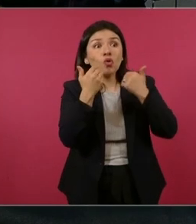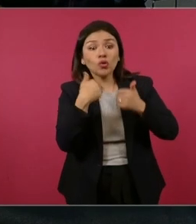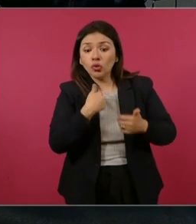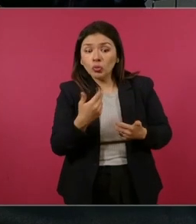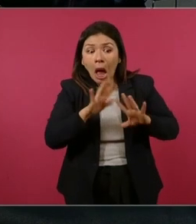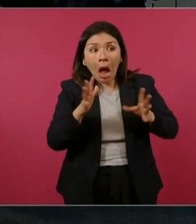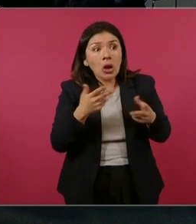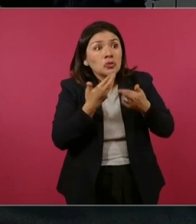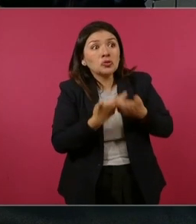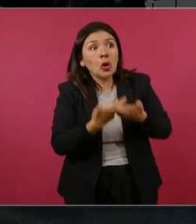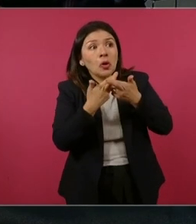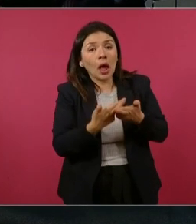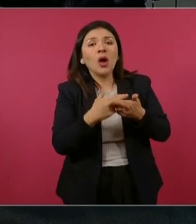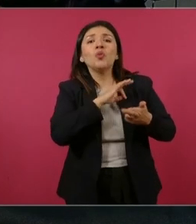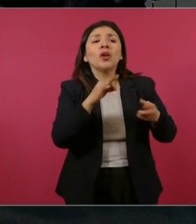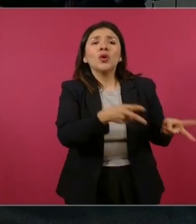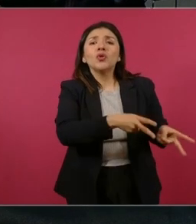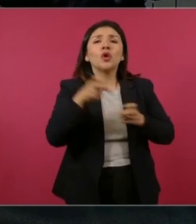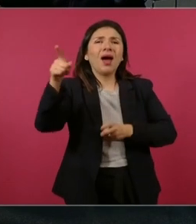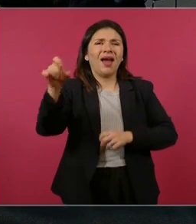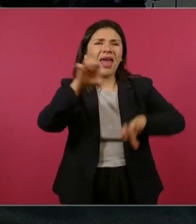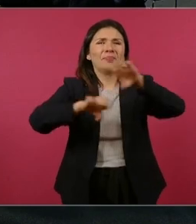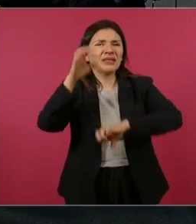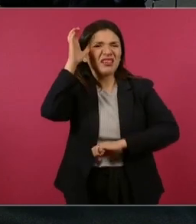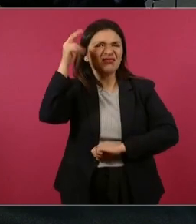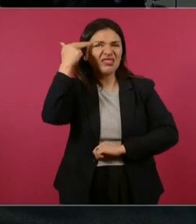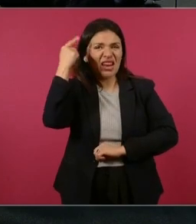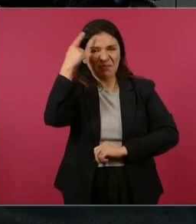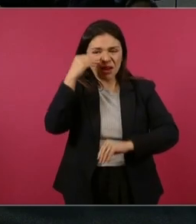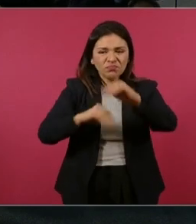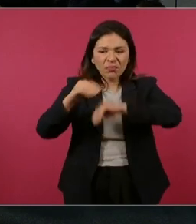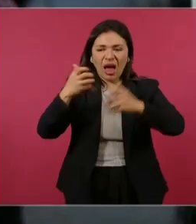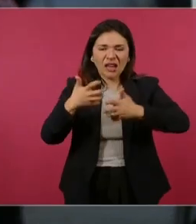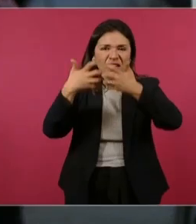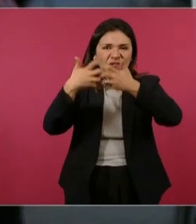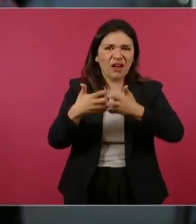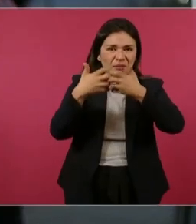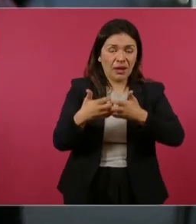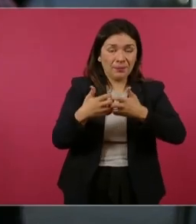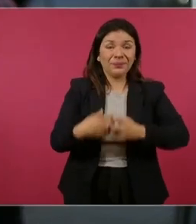la use en la fabricación de sus productos. La preocupación de las comunidades es que